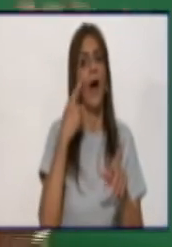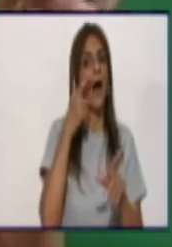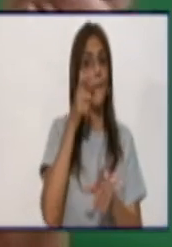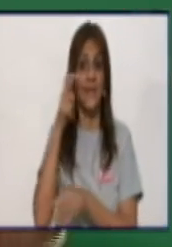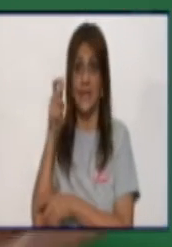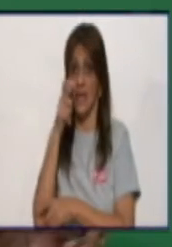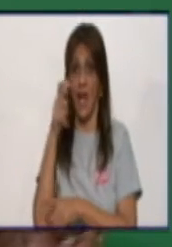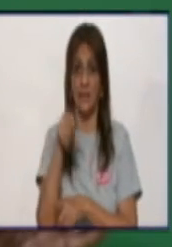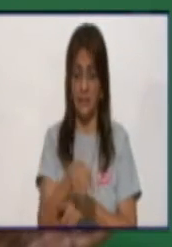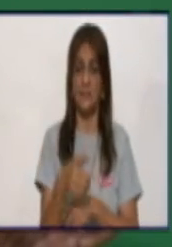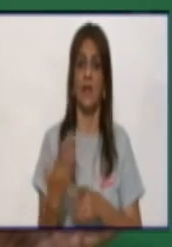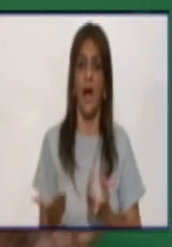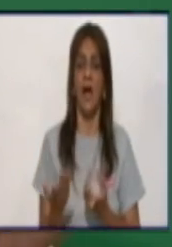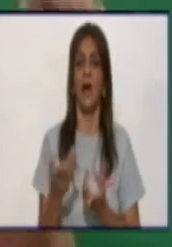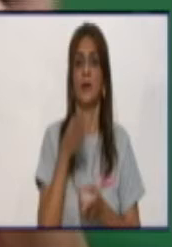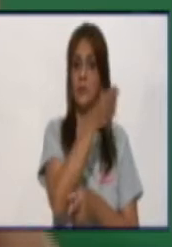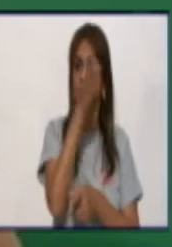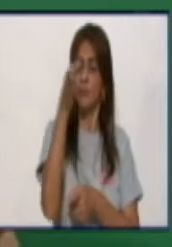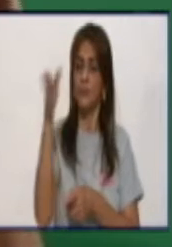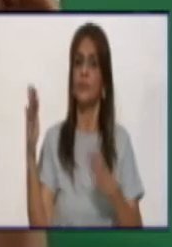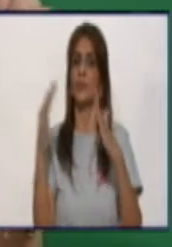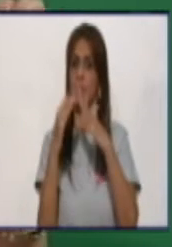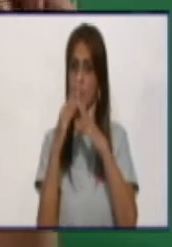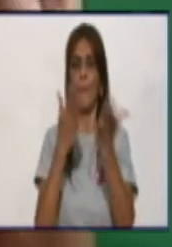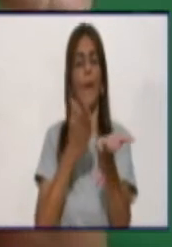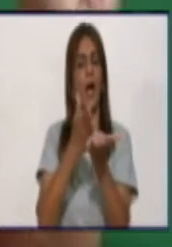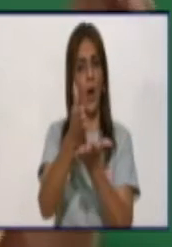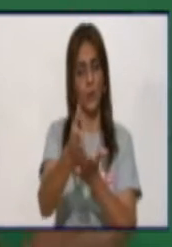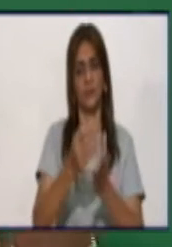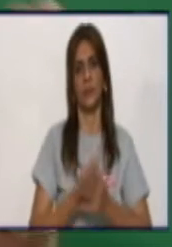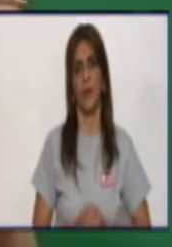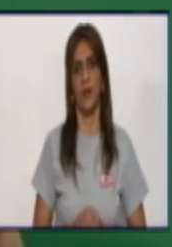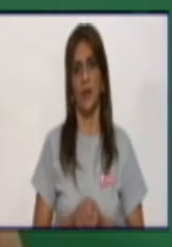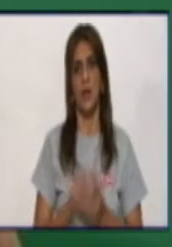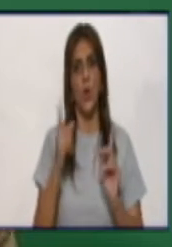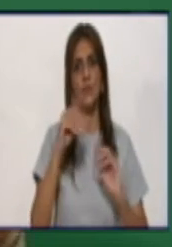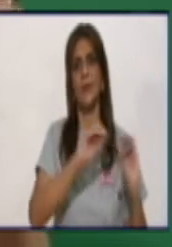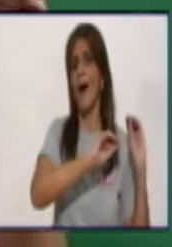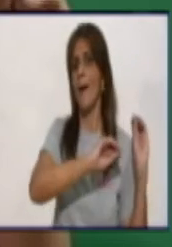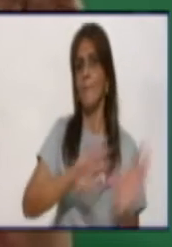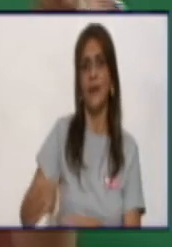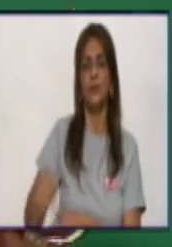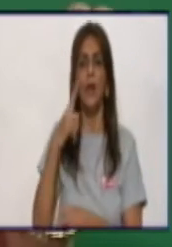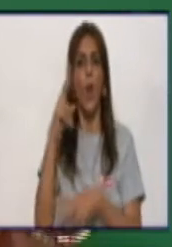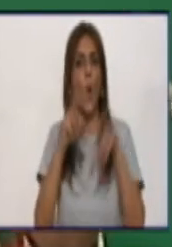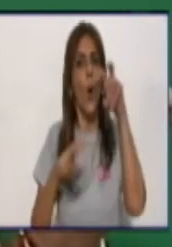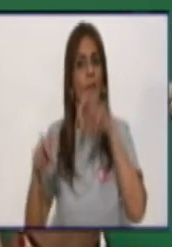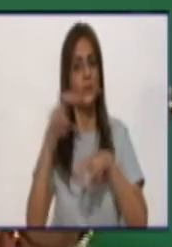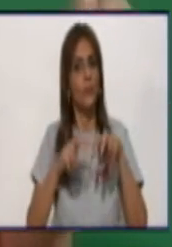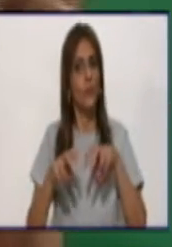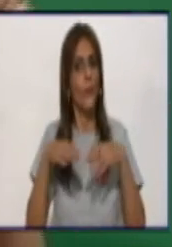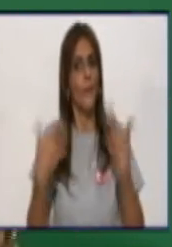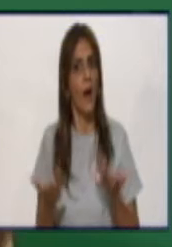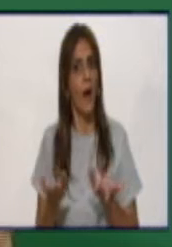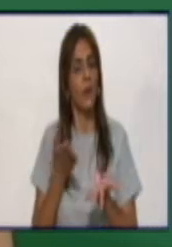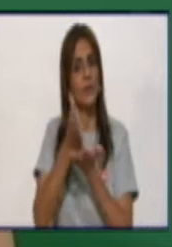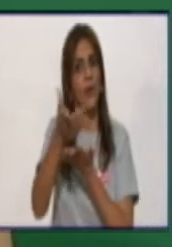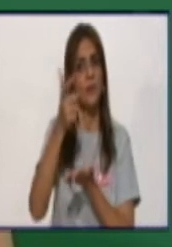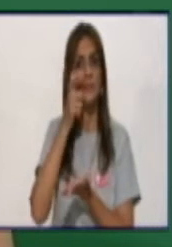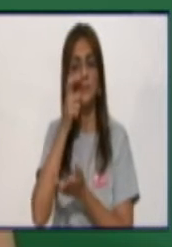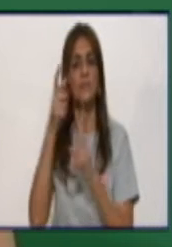a través de la pesquisa y no vamos a abandonar los estudios que se han estado haciendo para continuar la vigilancia y